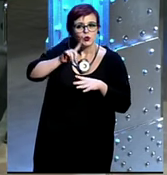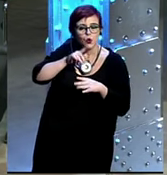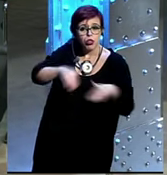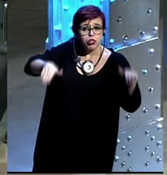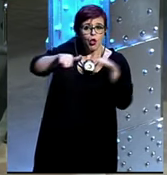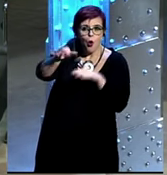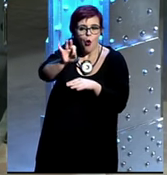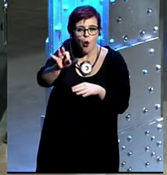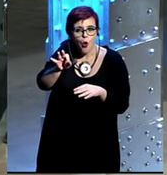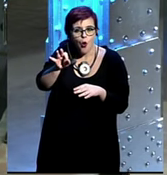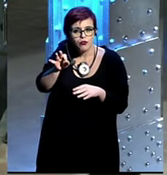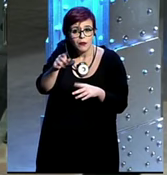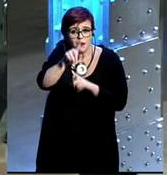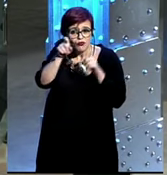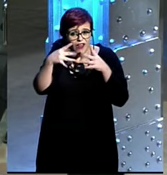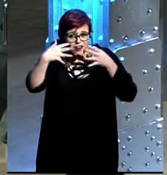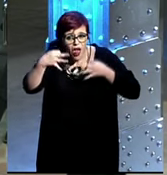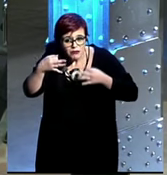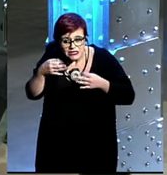no hay tal pregunta en realidad?